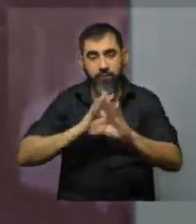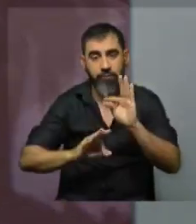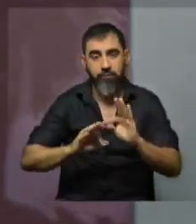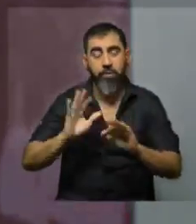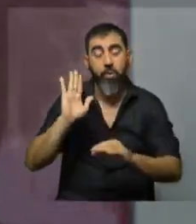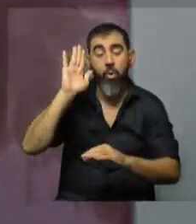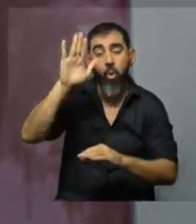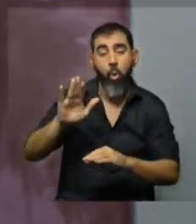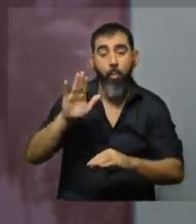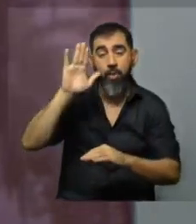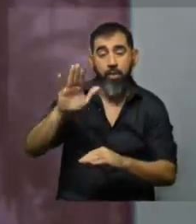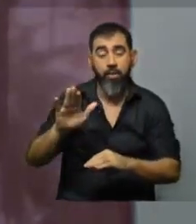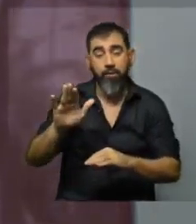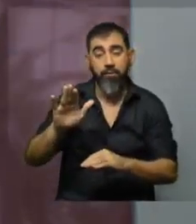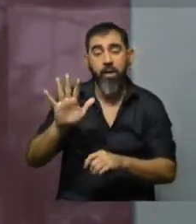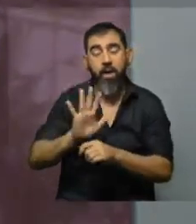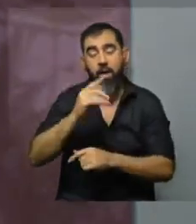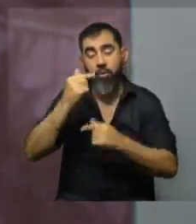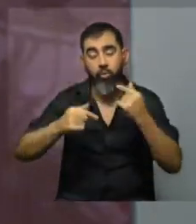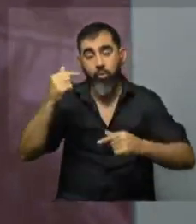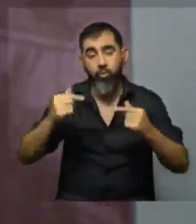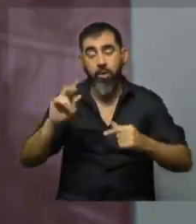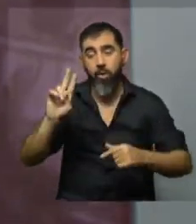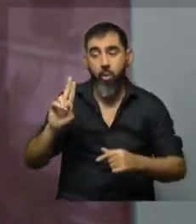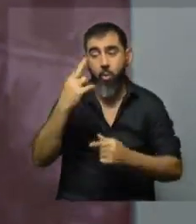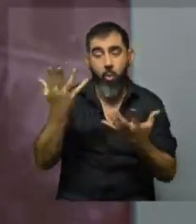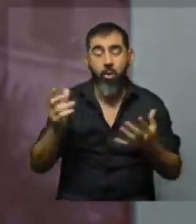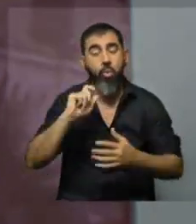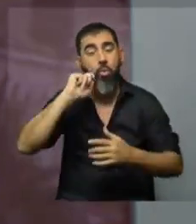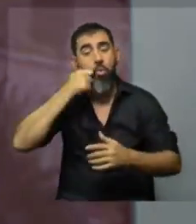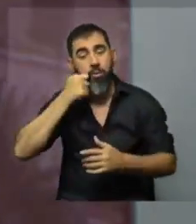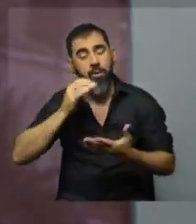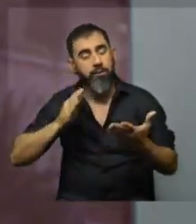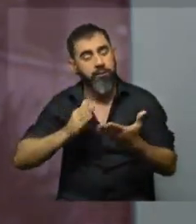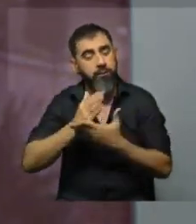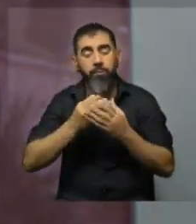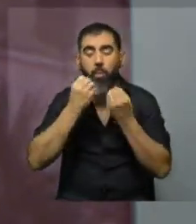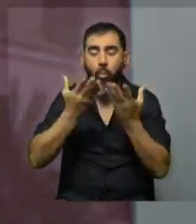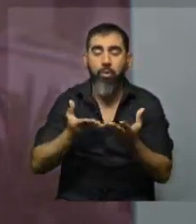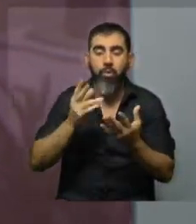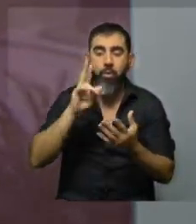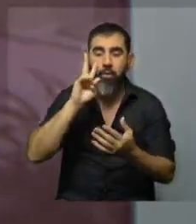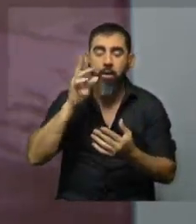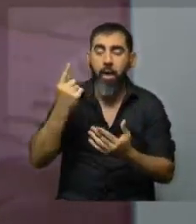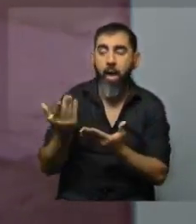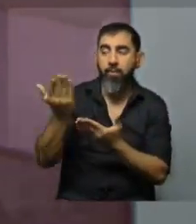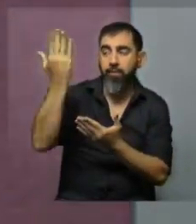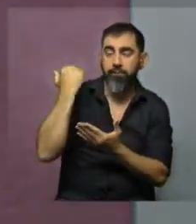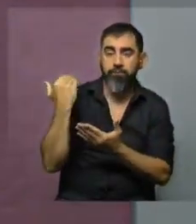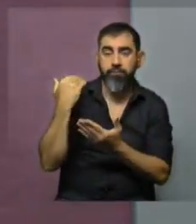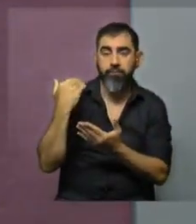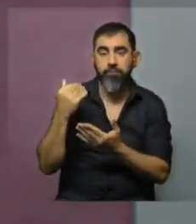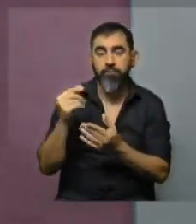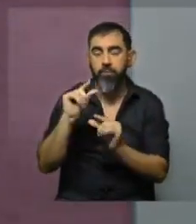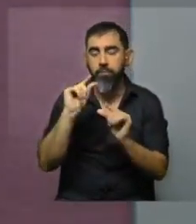que homenajear, que más allá de que hay cosas del Uruguay de hoy que nos gustan, siempre está bueno mirar hacia los orígenes. Él editó hace